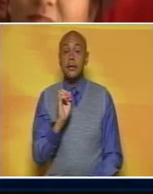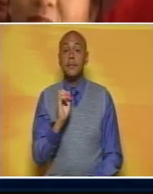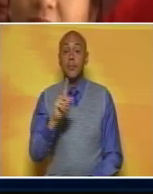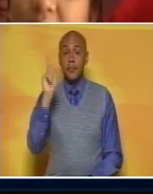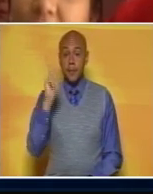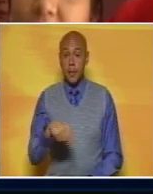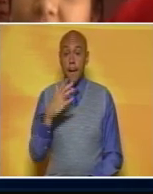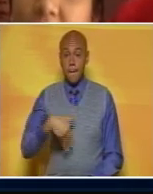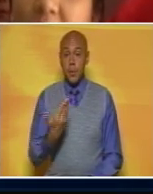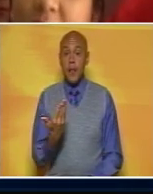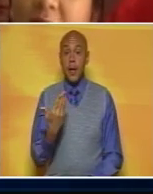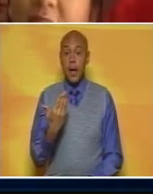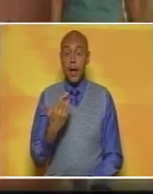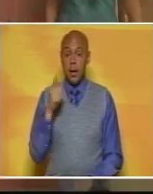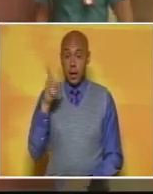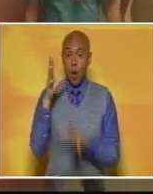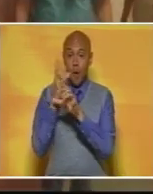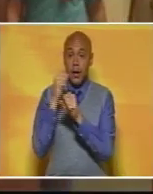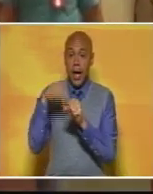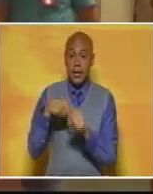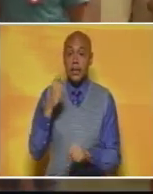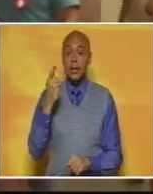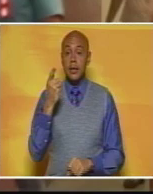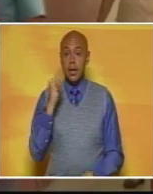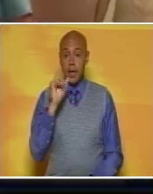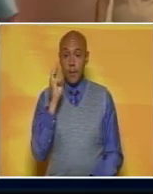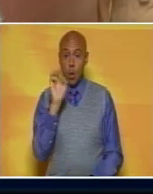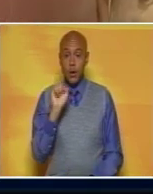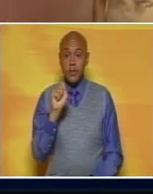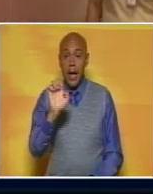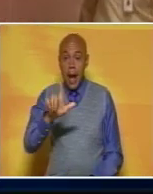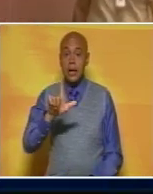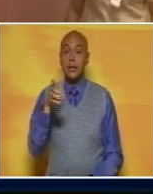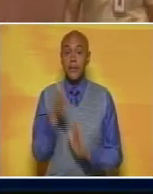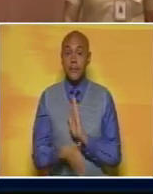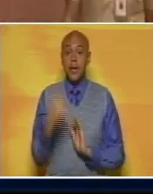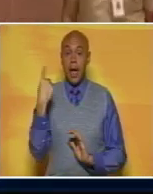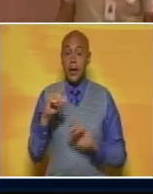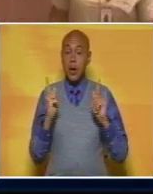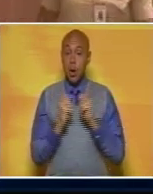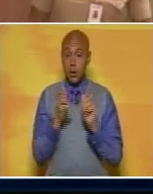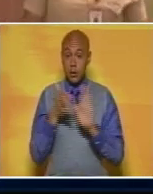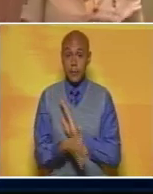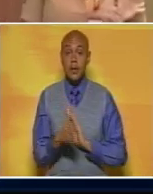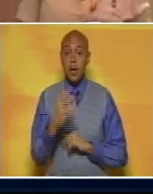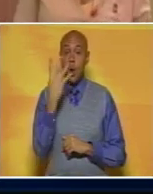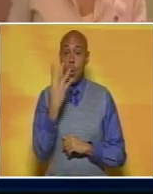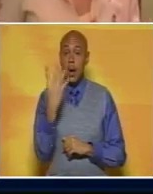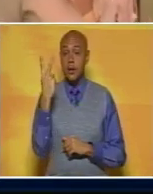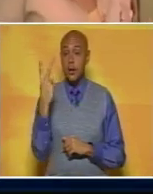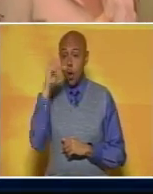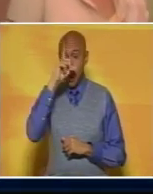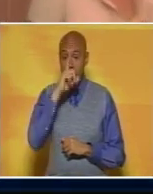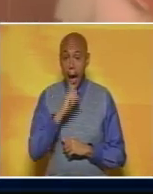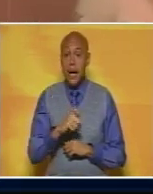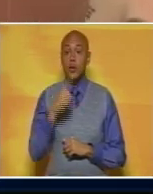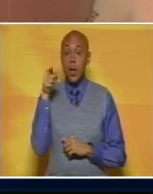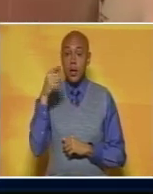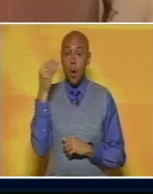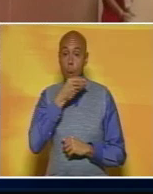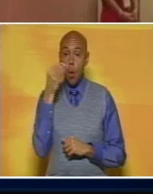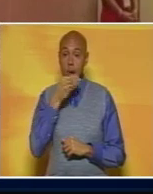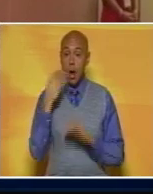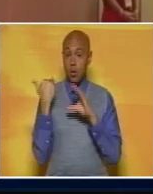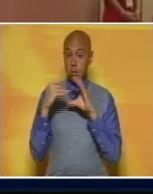mayor confianza en Hipostel. Estas declaraciones fueron ofrecidas durante la celebración de los 42 aniversarios de Hipostel,